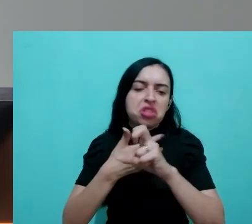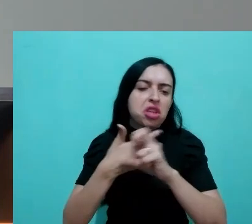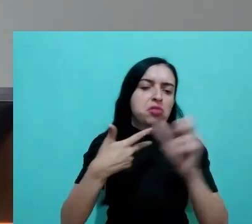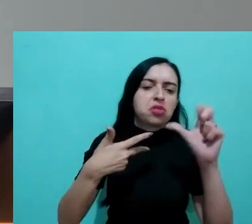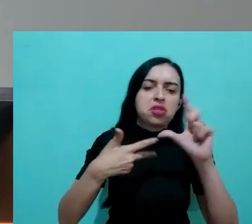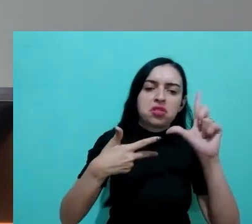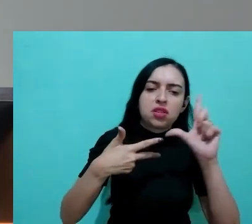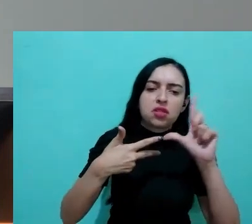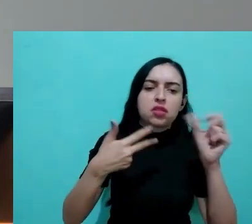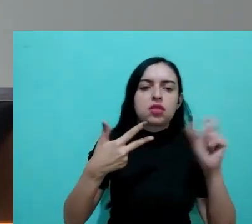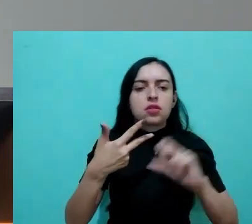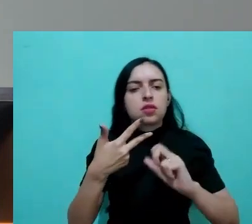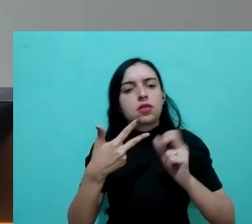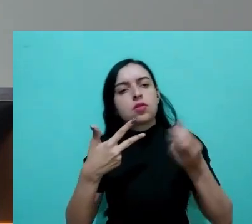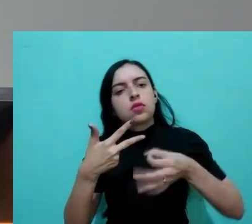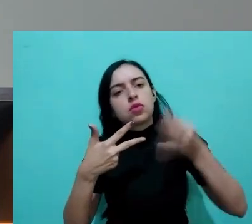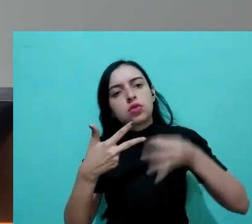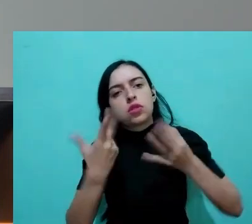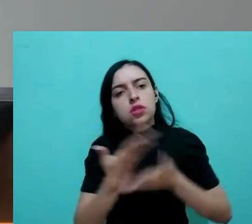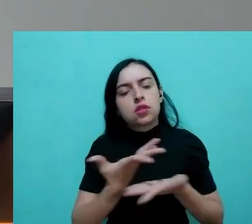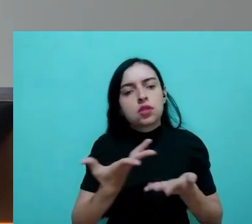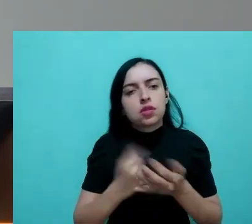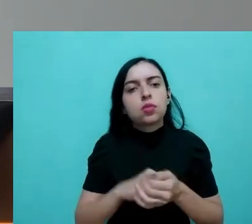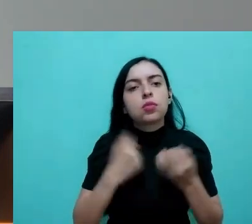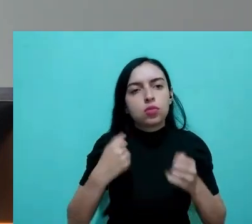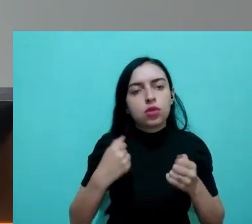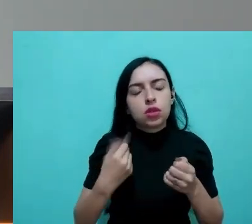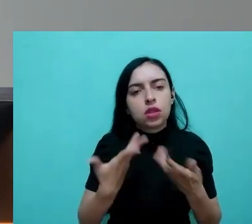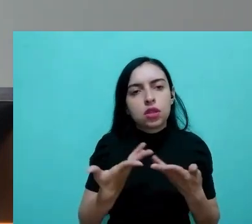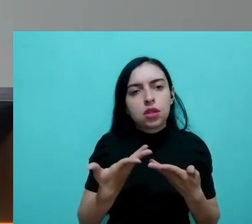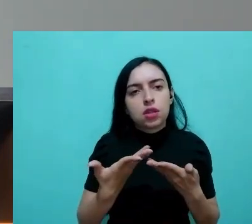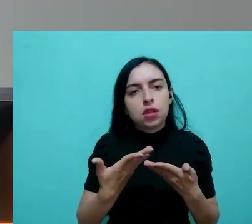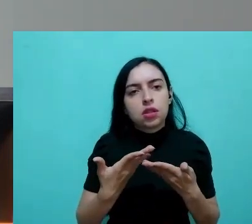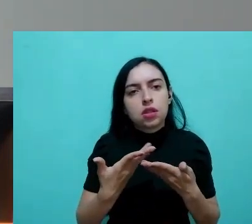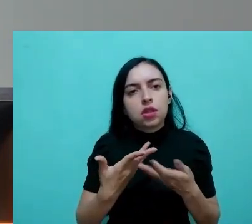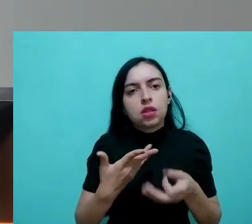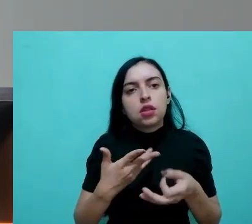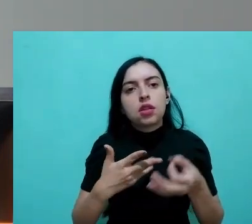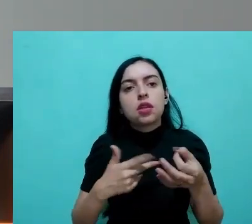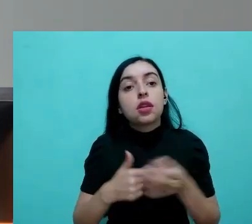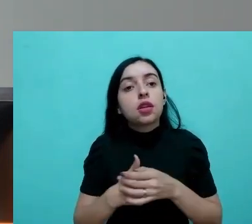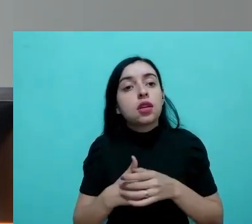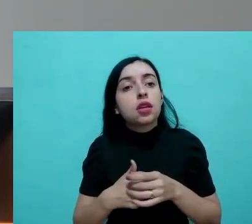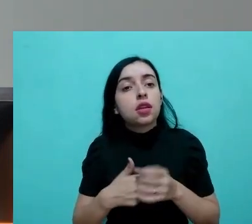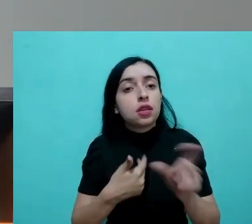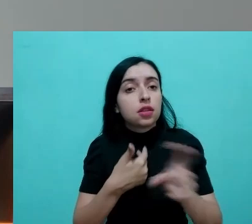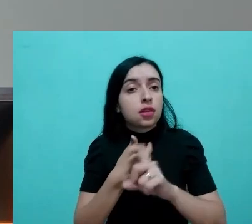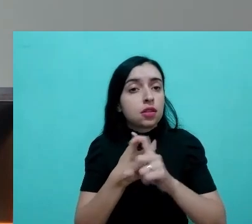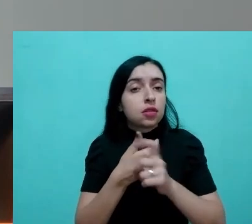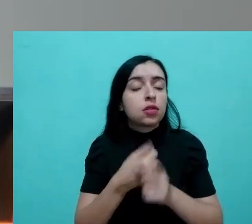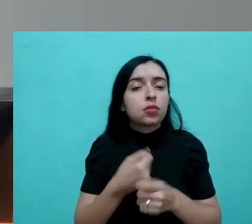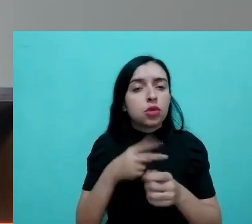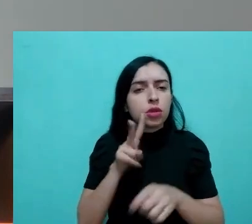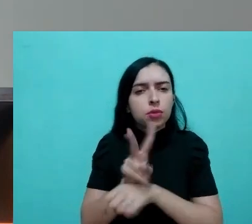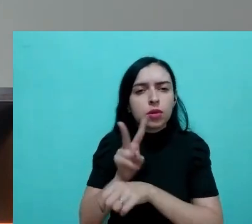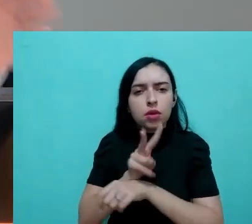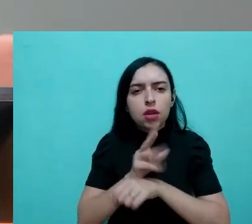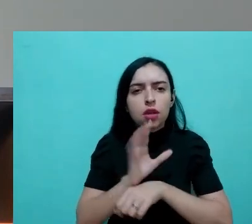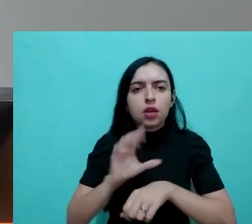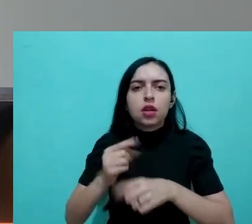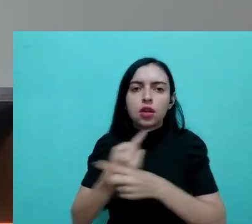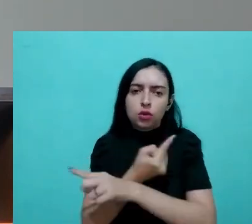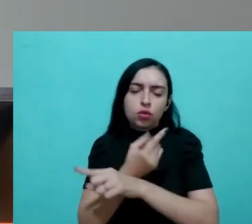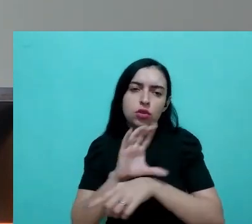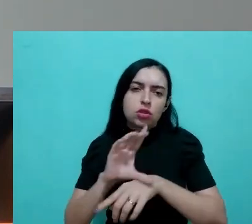posibilidad fue dar al jefe del Ejecutivo y en especial al rey el poder de verificar la constitucionalidad de